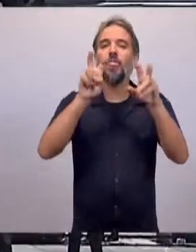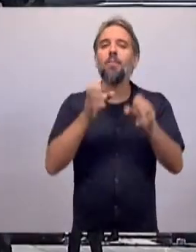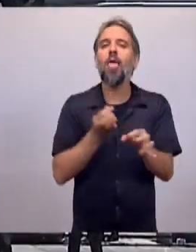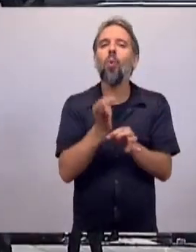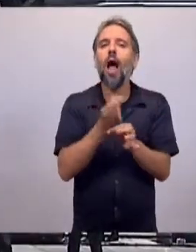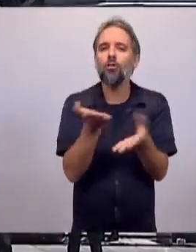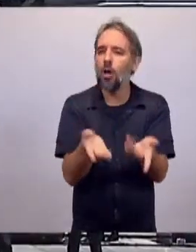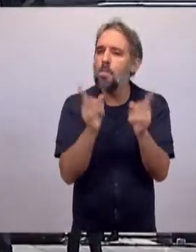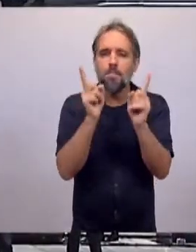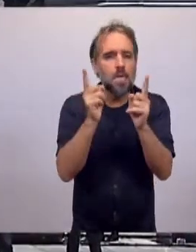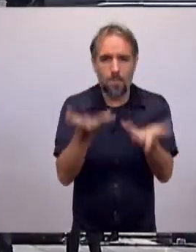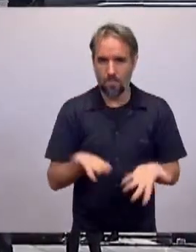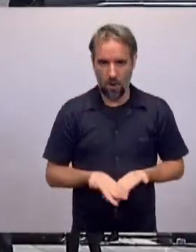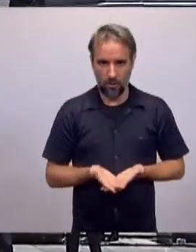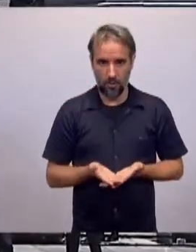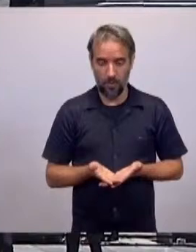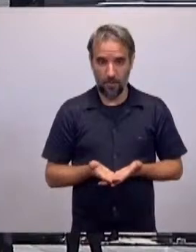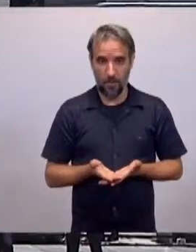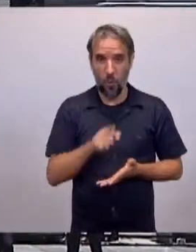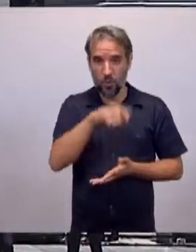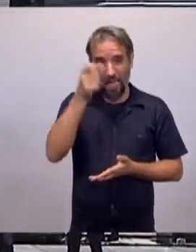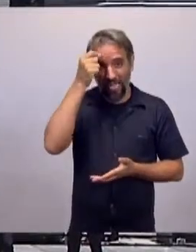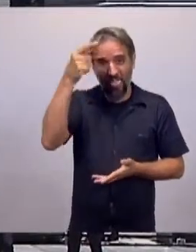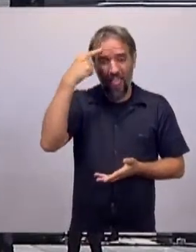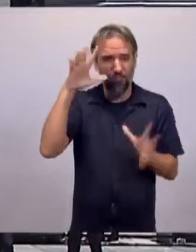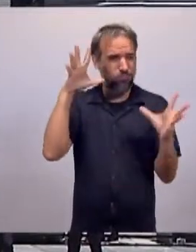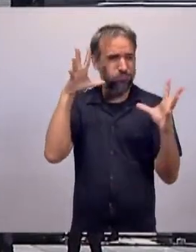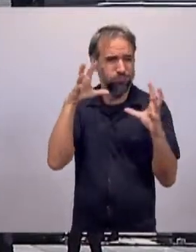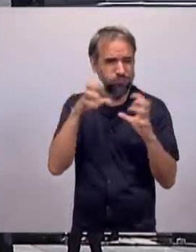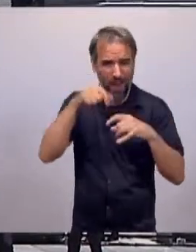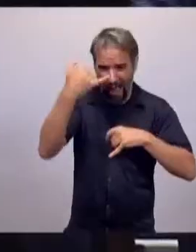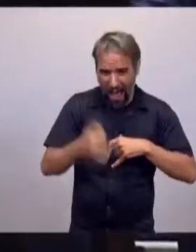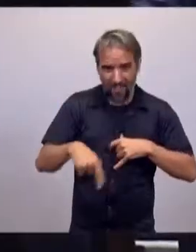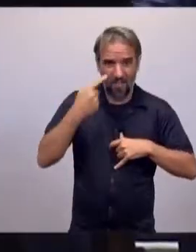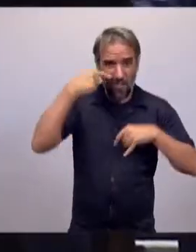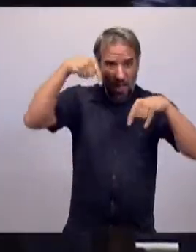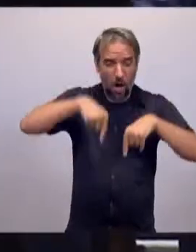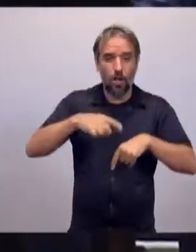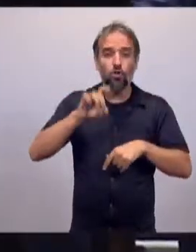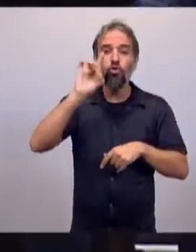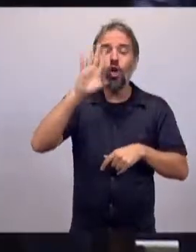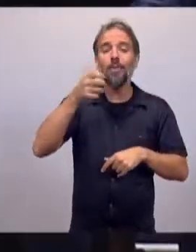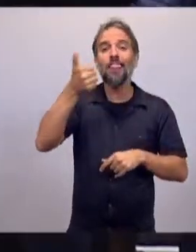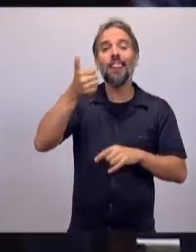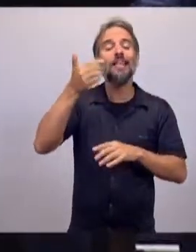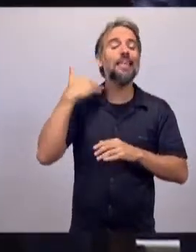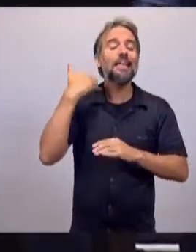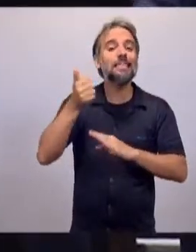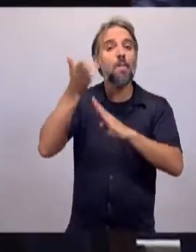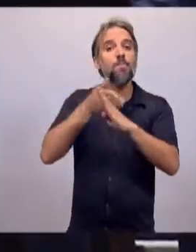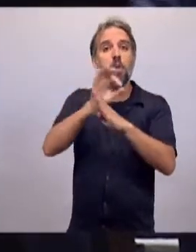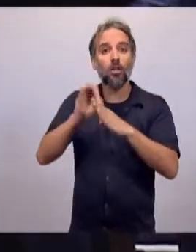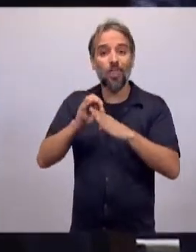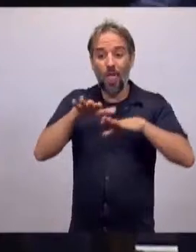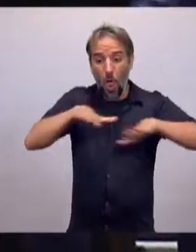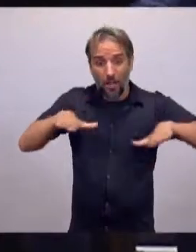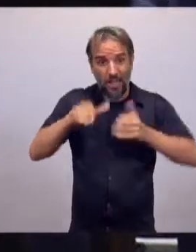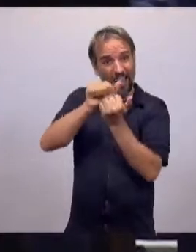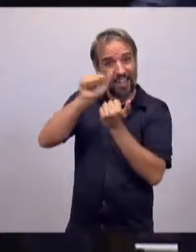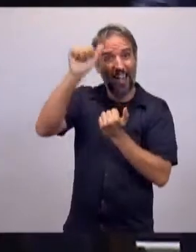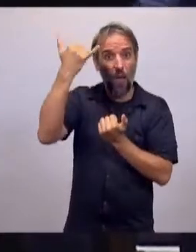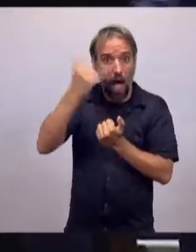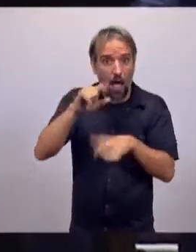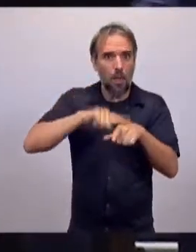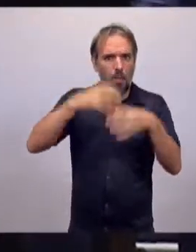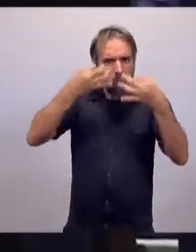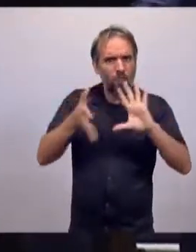educativa. Para que tengan idea del deterioro que vivimos, solo el 16% de nuestros chicos se reciben en tiempo